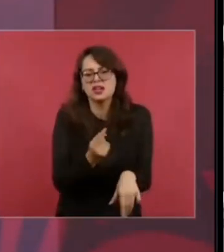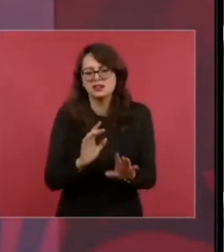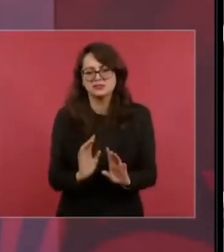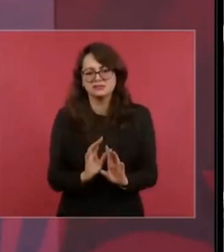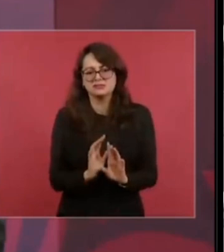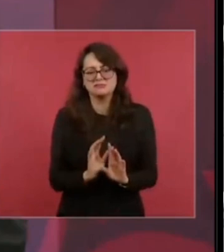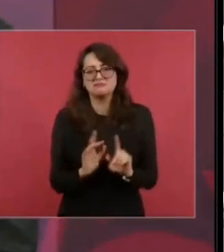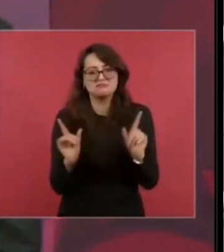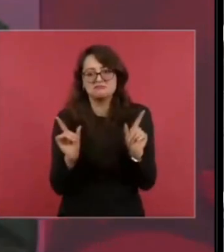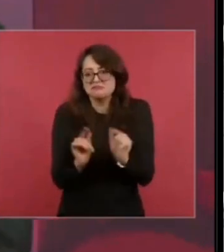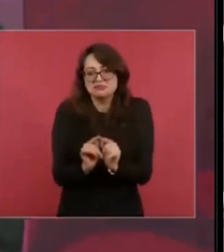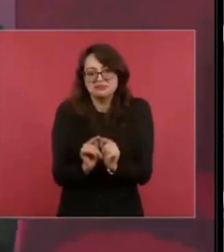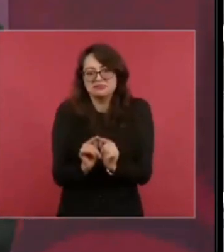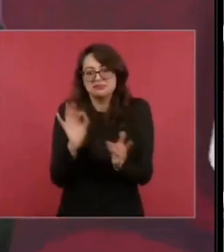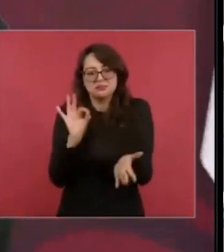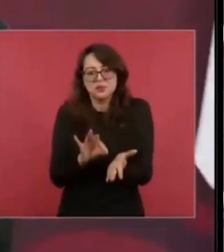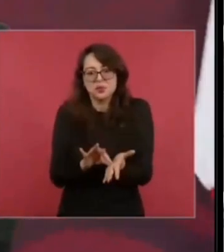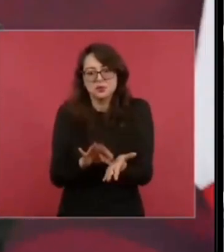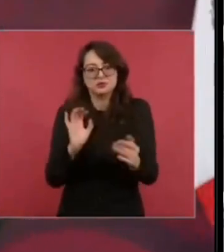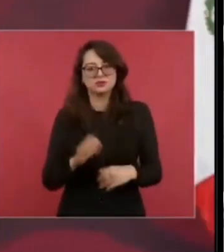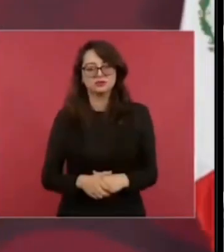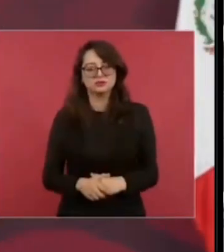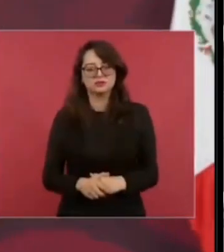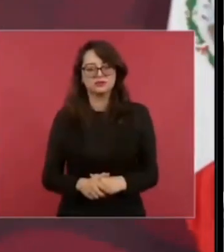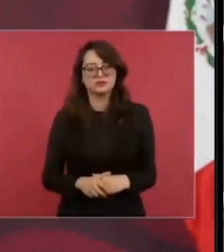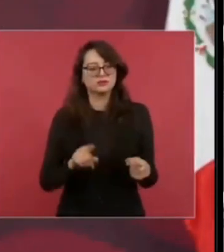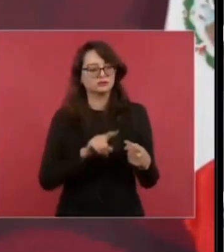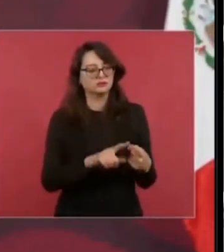3.600 millones de pesos.